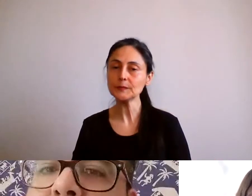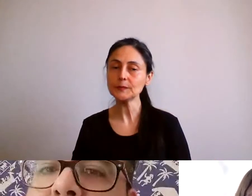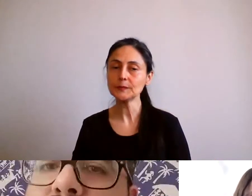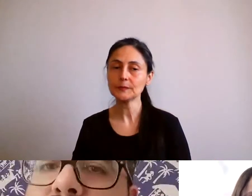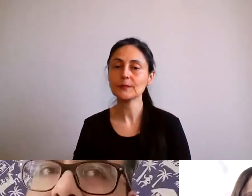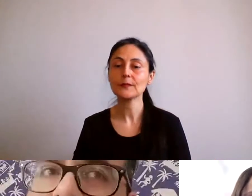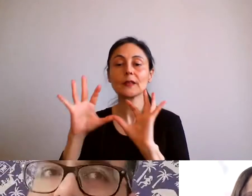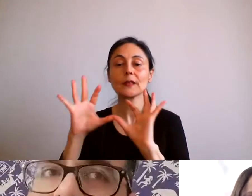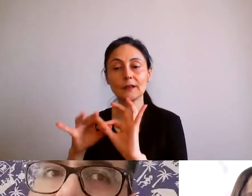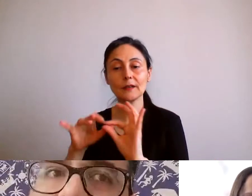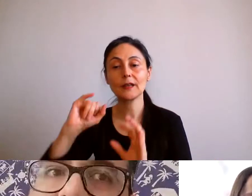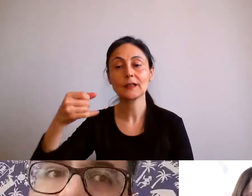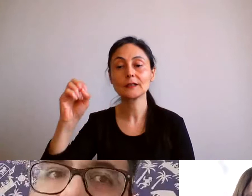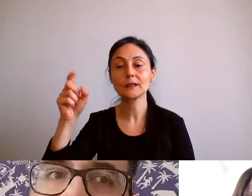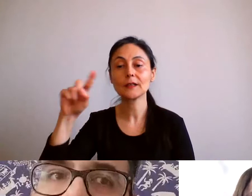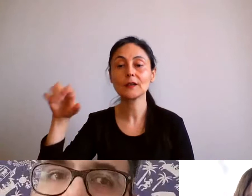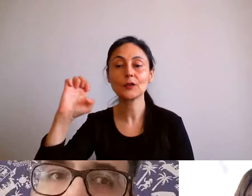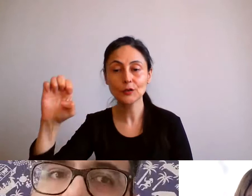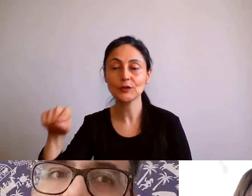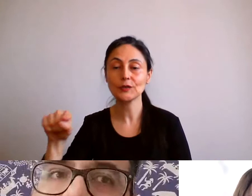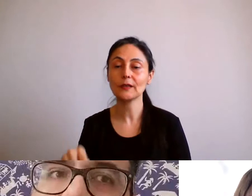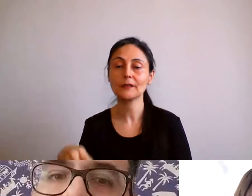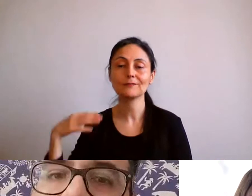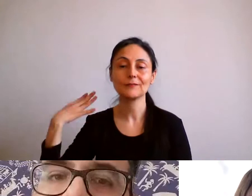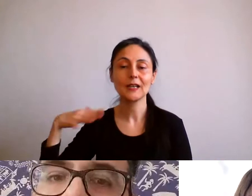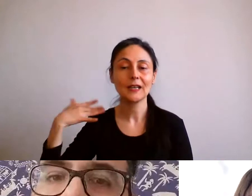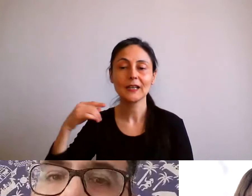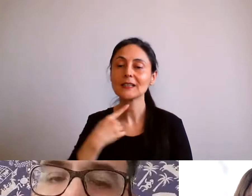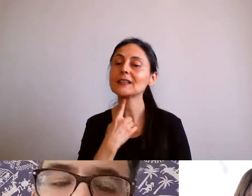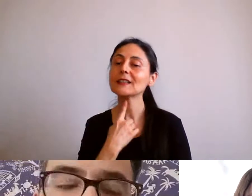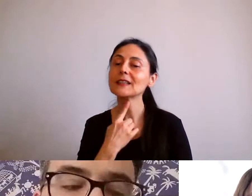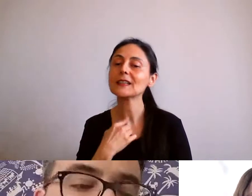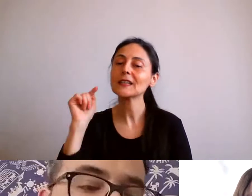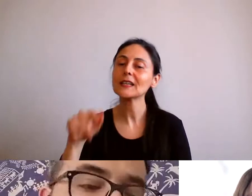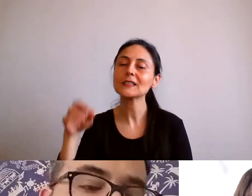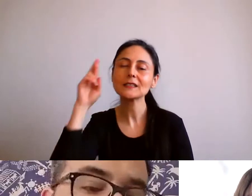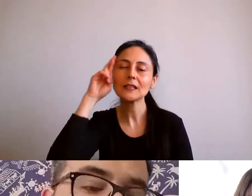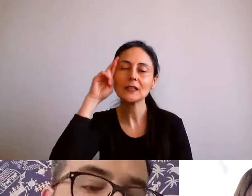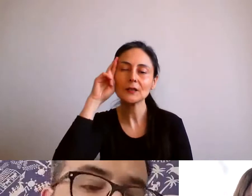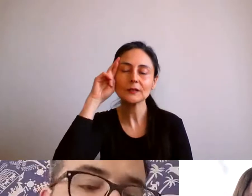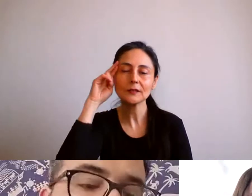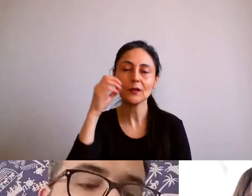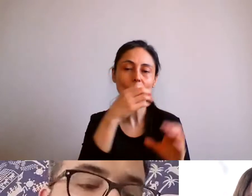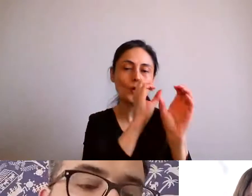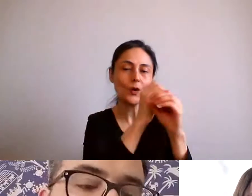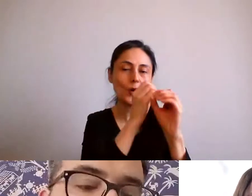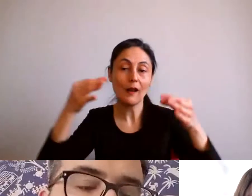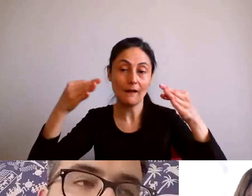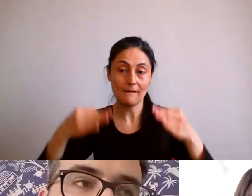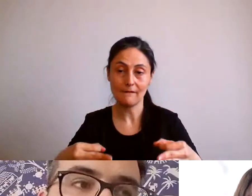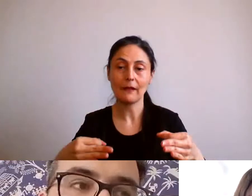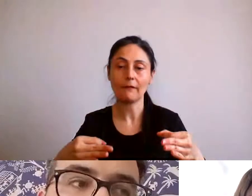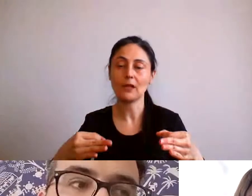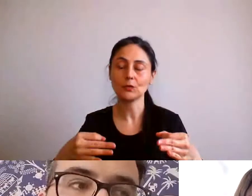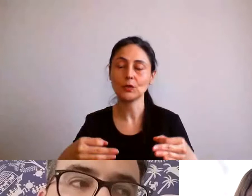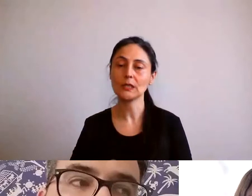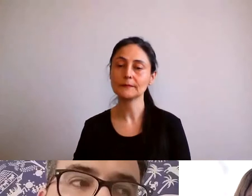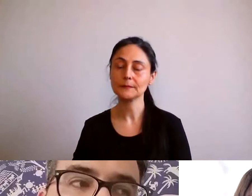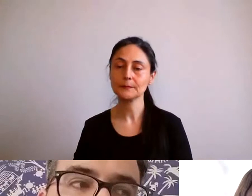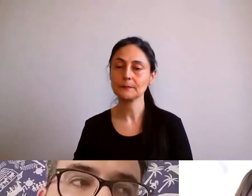Gracias, José Miguel. Es muy interesante tu reflexión respecto al tema de la bioseguridad, ¿no es cierto? De alguna